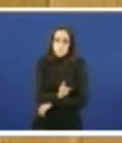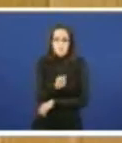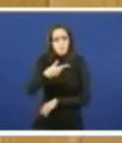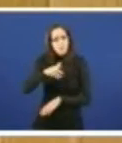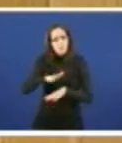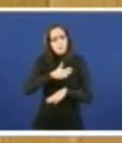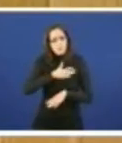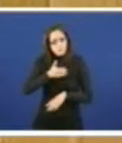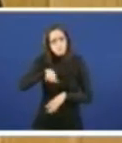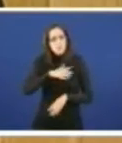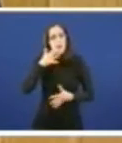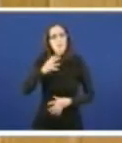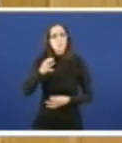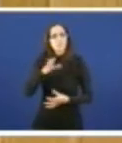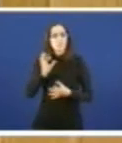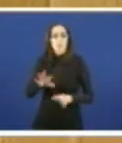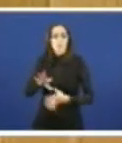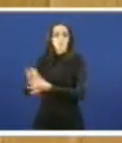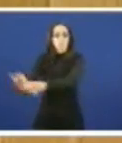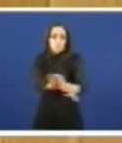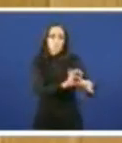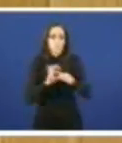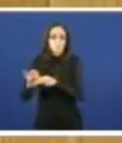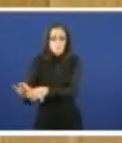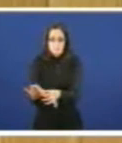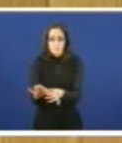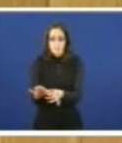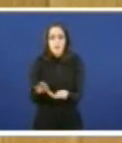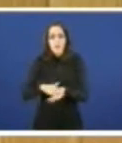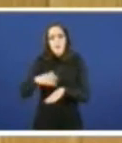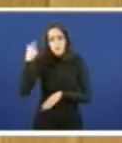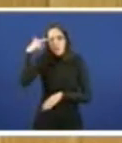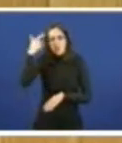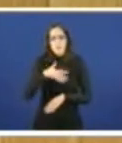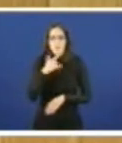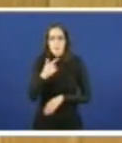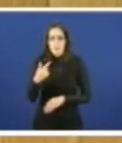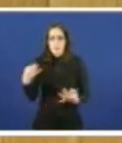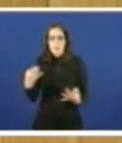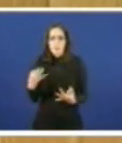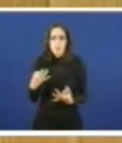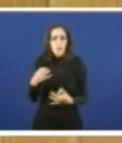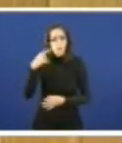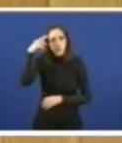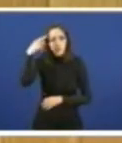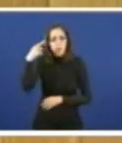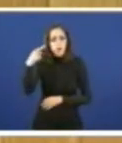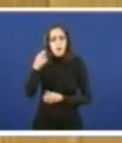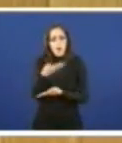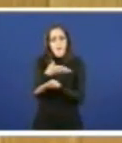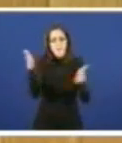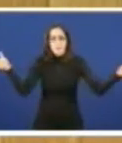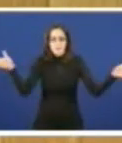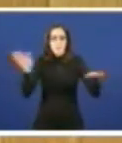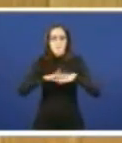unión e de agregación. Para a cultura entendemos que non debe ser patrimonializada, ten que ser unha cultura aberta a todos